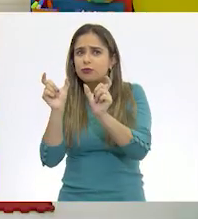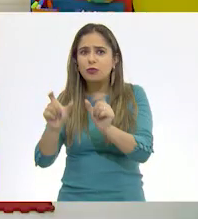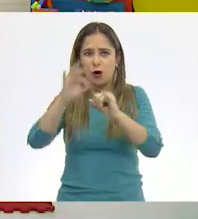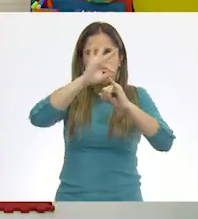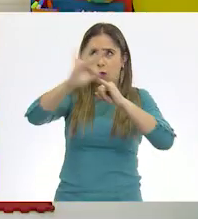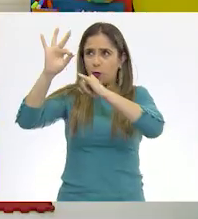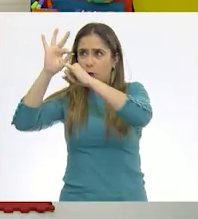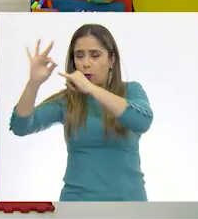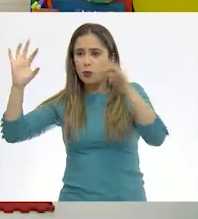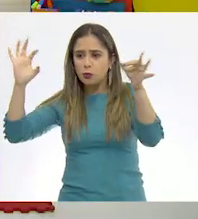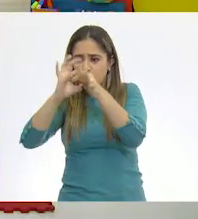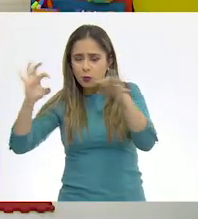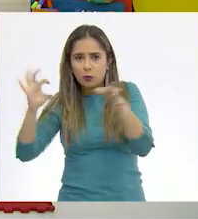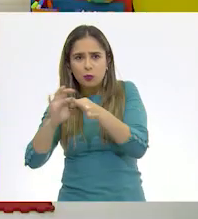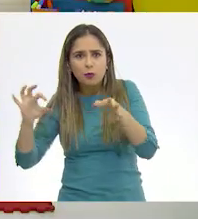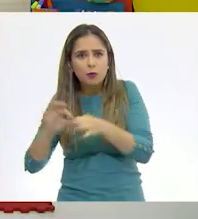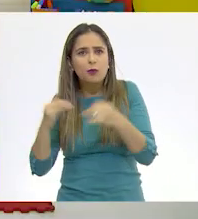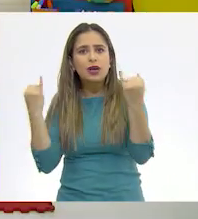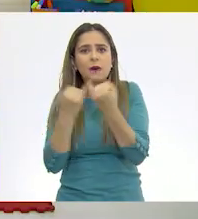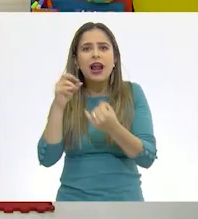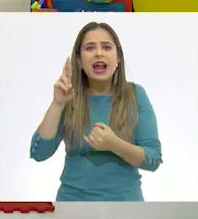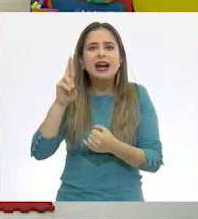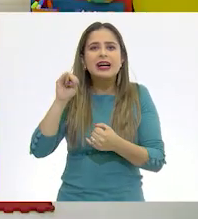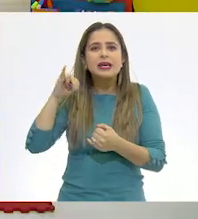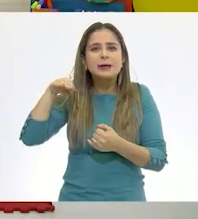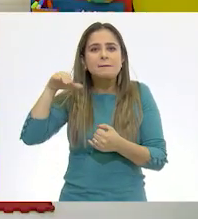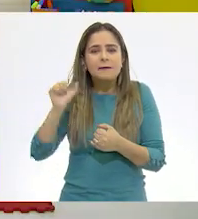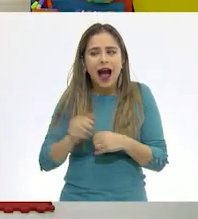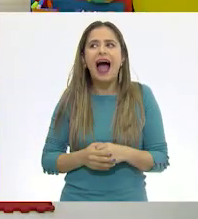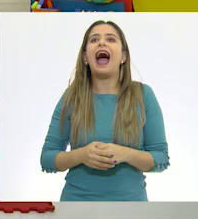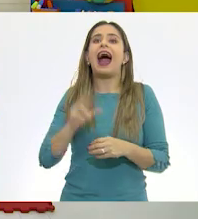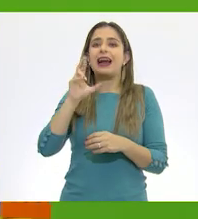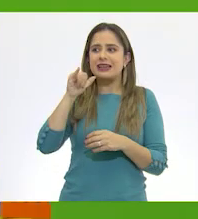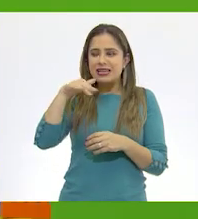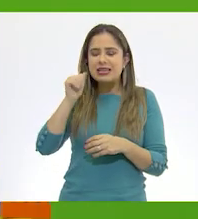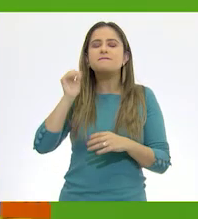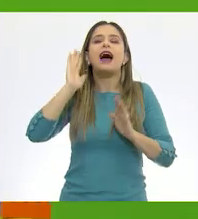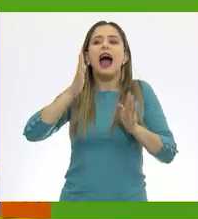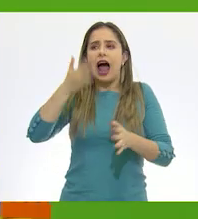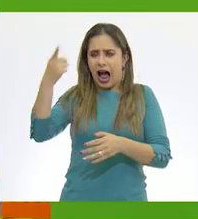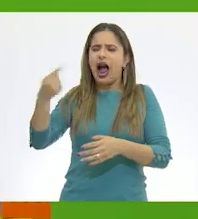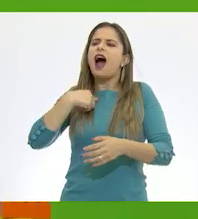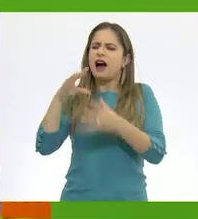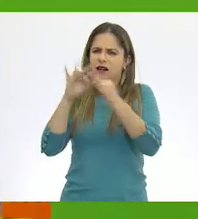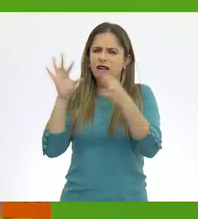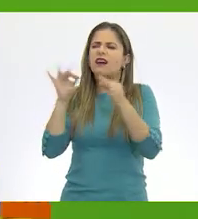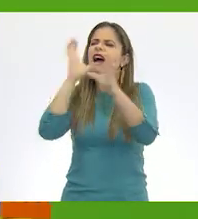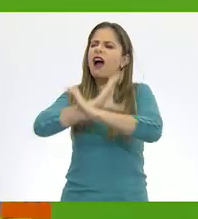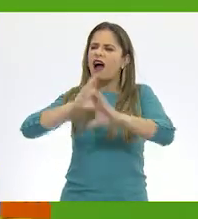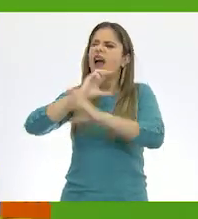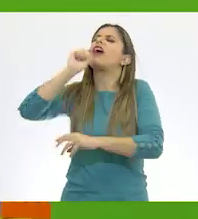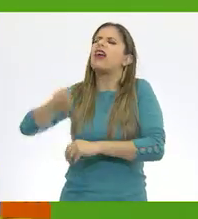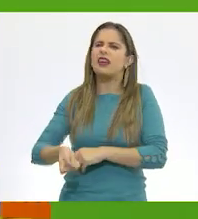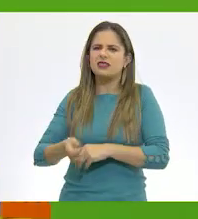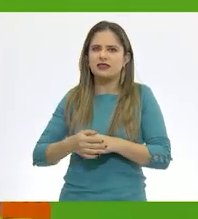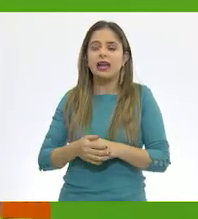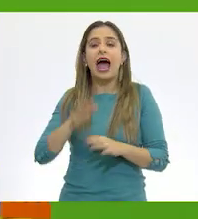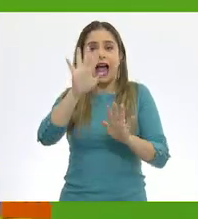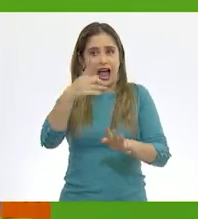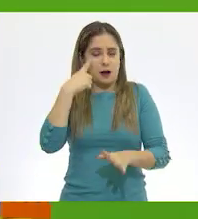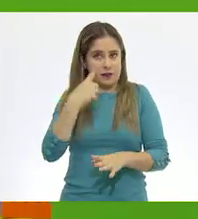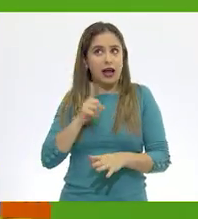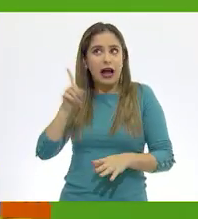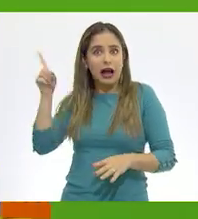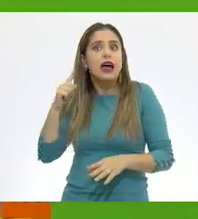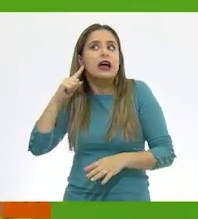sí! Las rimas, las recuerdo muy bien. ¿Me puedes compartir la canción? ¡Claro que sí! ¿Qué te parece si mientras la